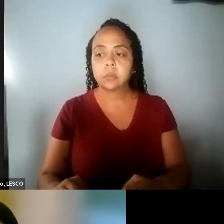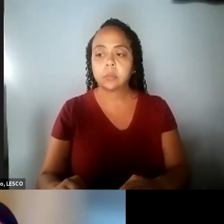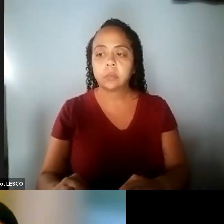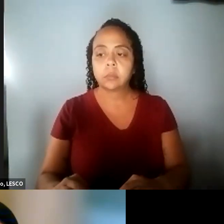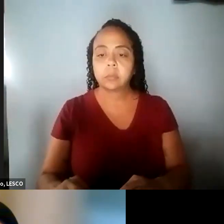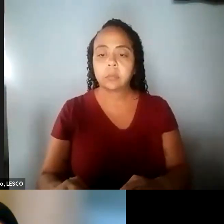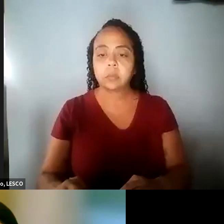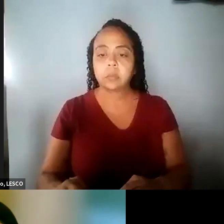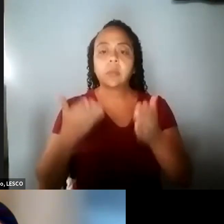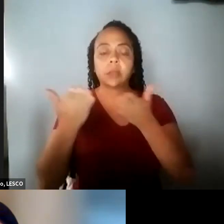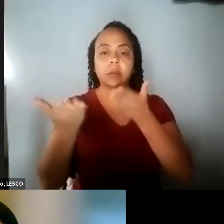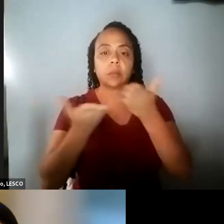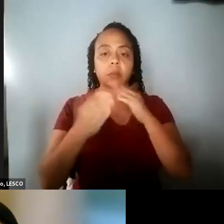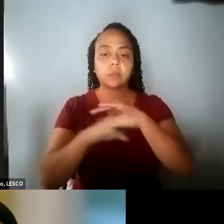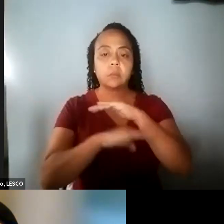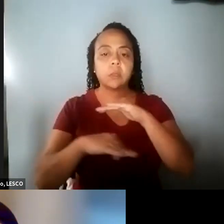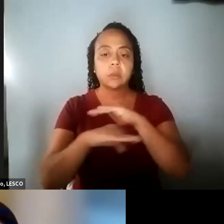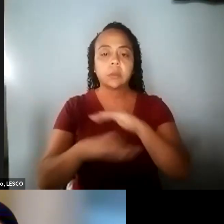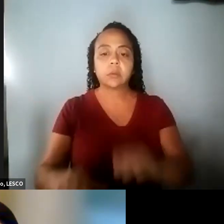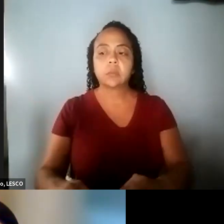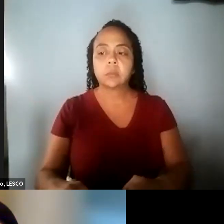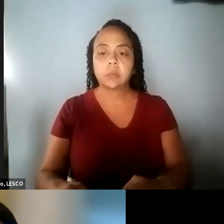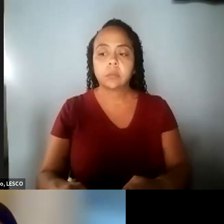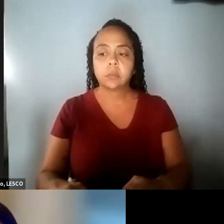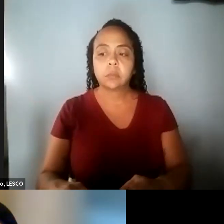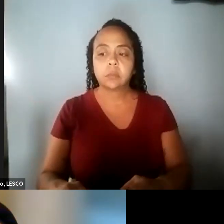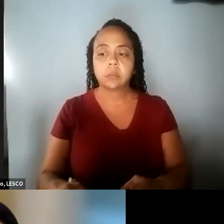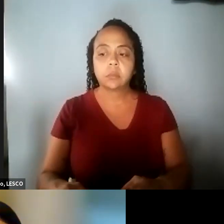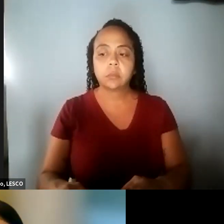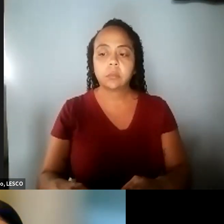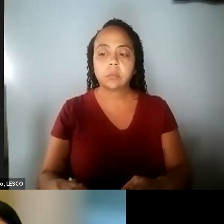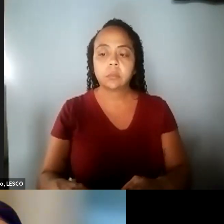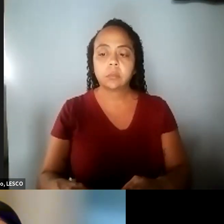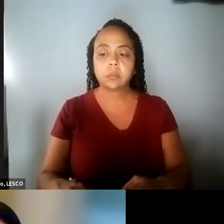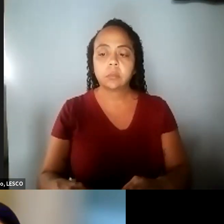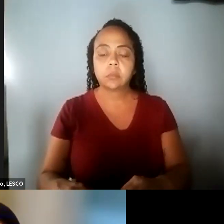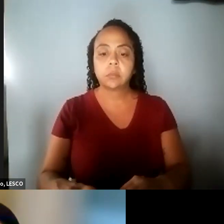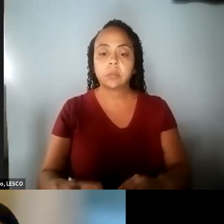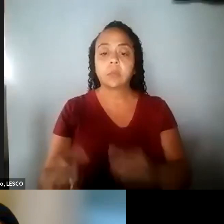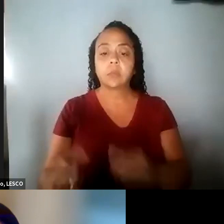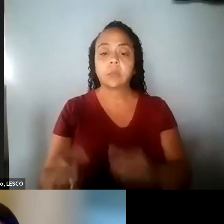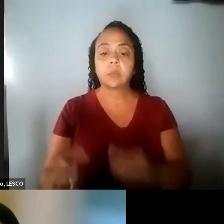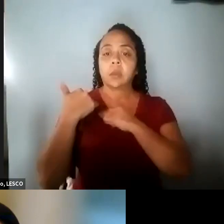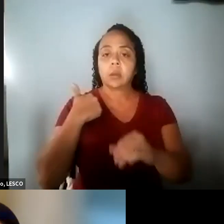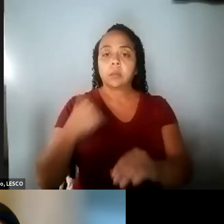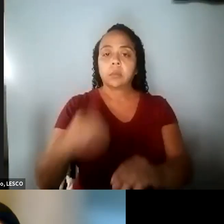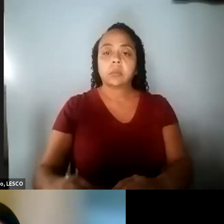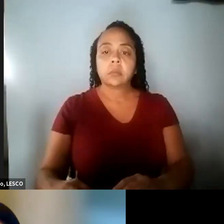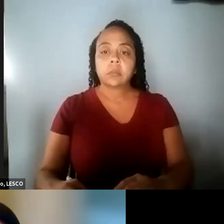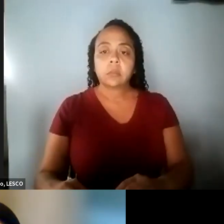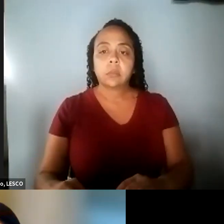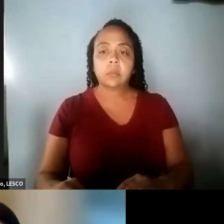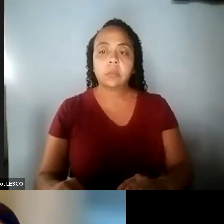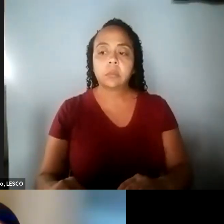productos básicos para la estabilidad de las naciones donde operamos es una gran responsabilidad que tenemos en ese sentido y gracias